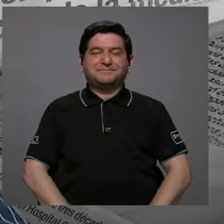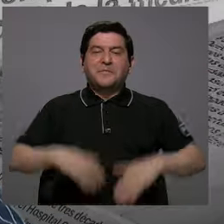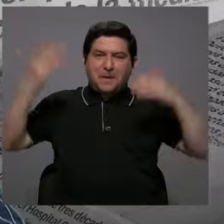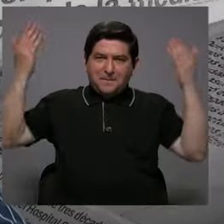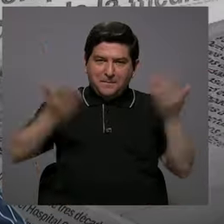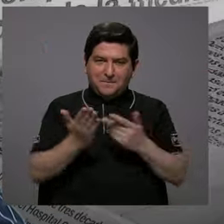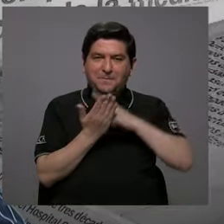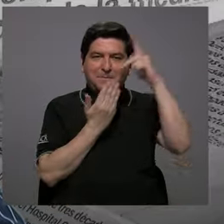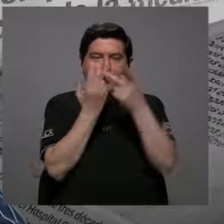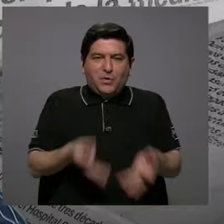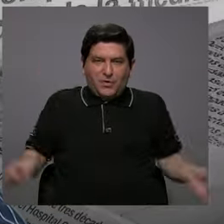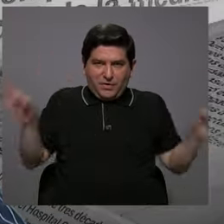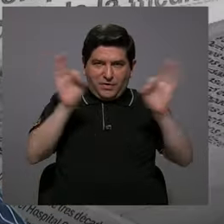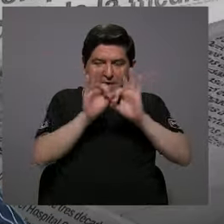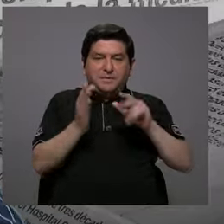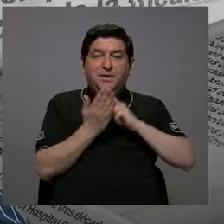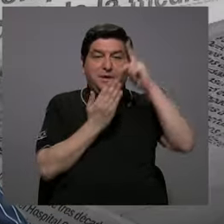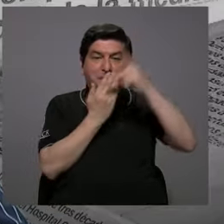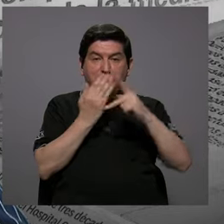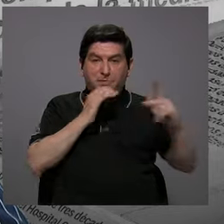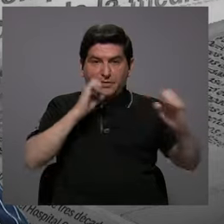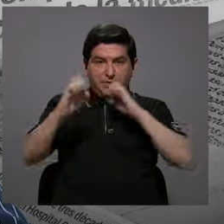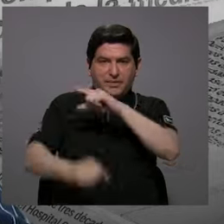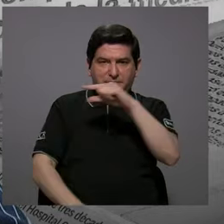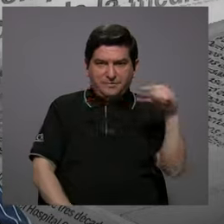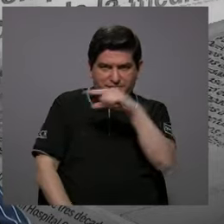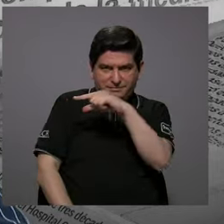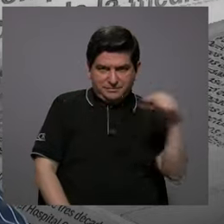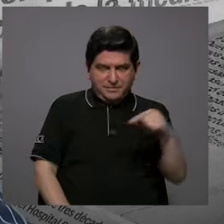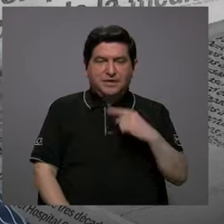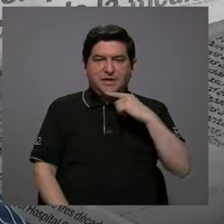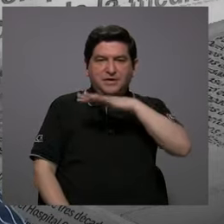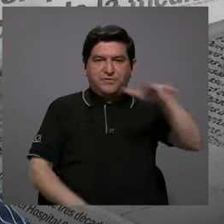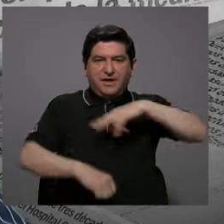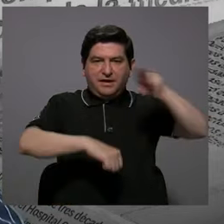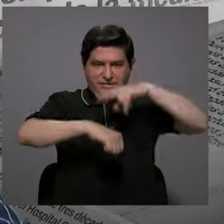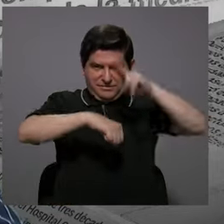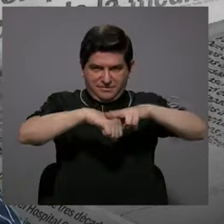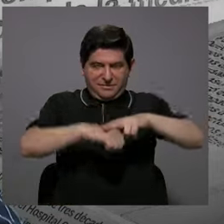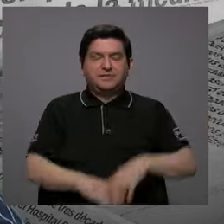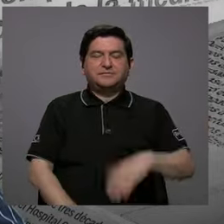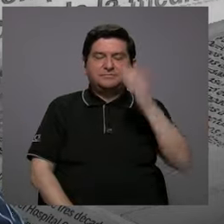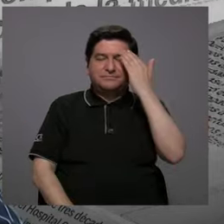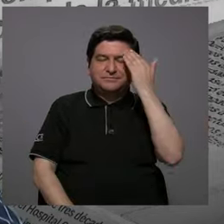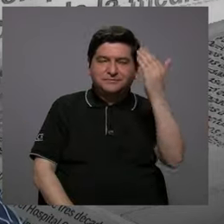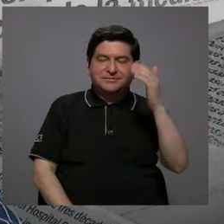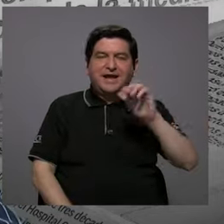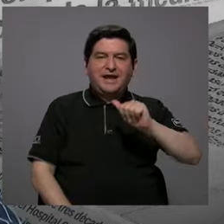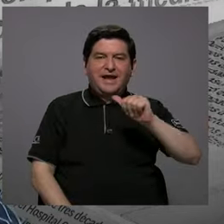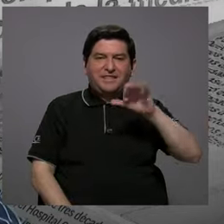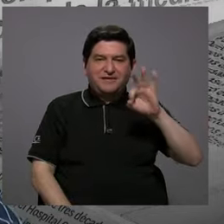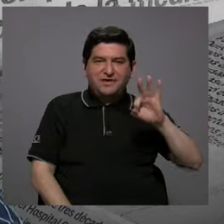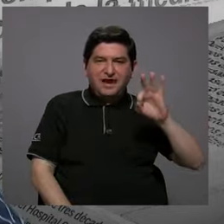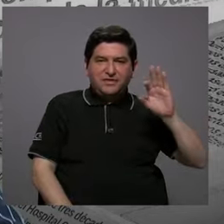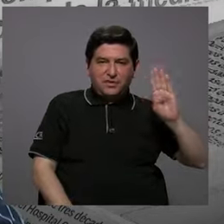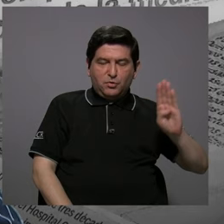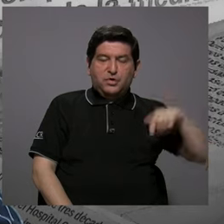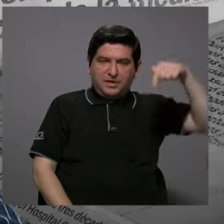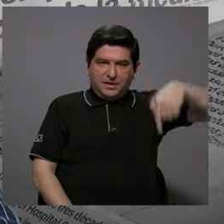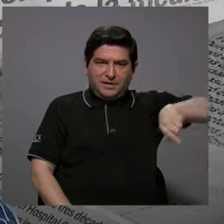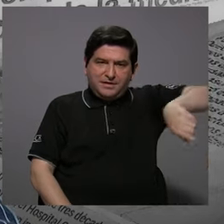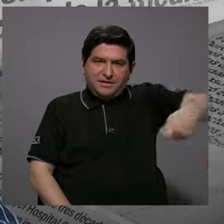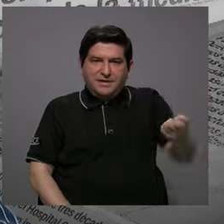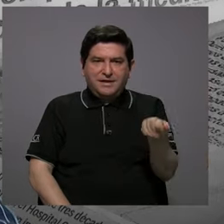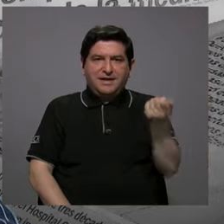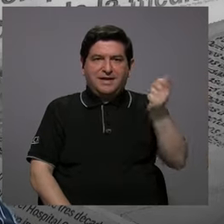Bienvenidos a lo que importa un programa de entrevista semanal sobre la realidad nacional Les saluda Alejandra Fernández Bonilla aquí